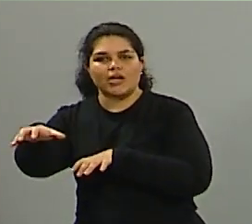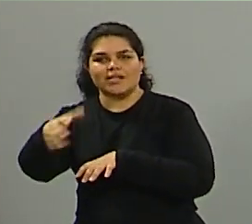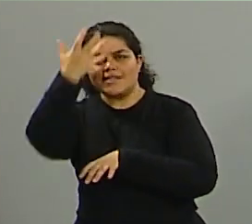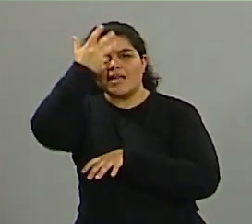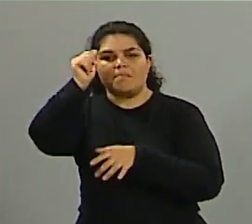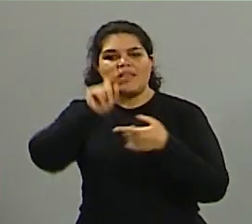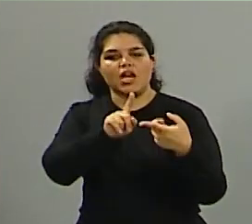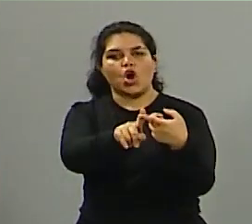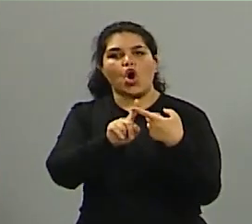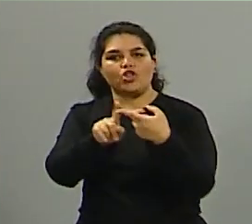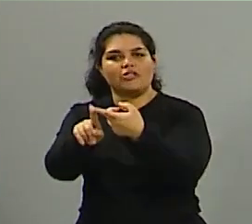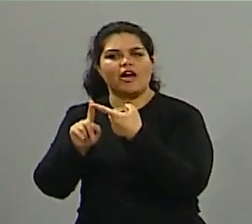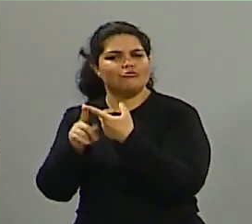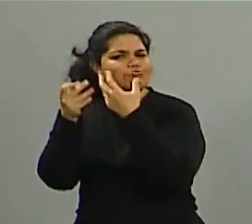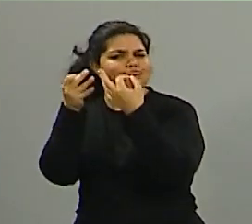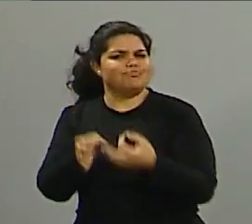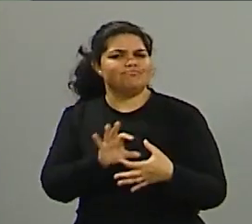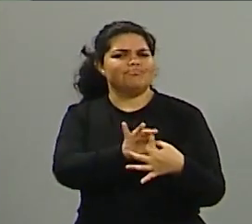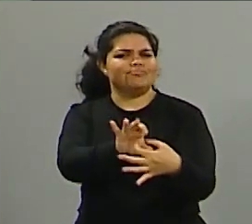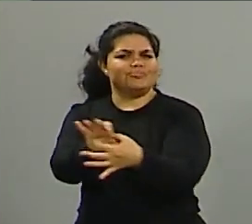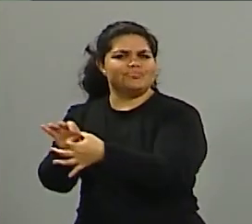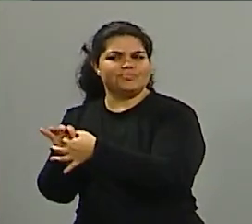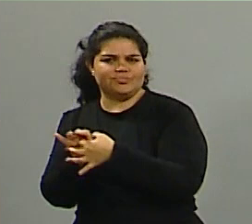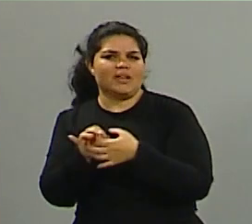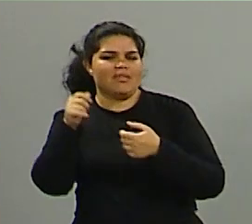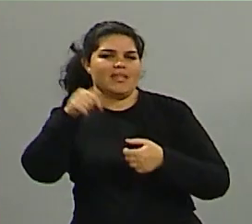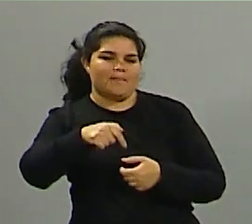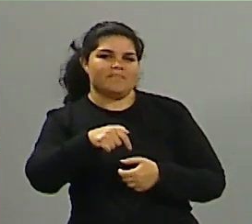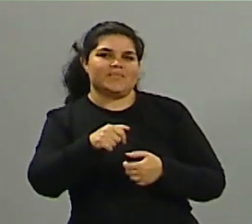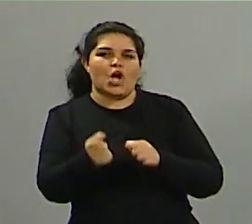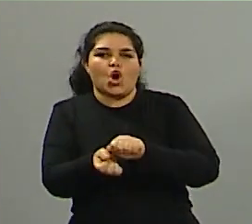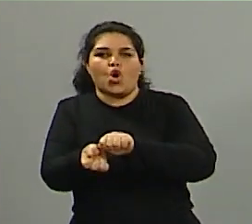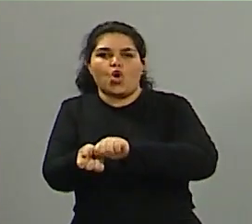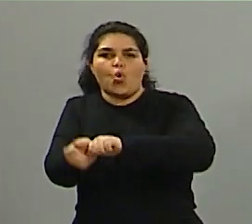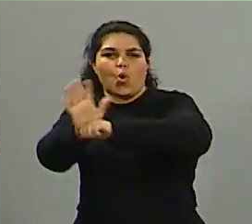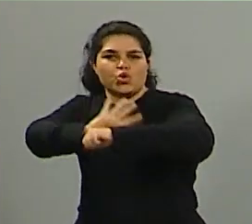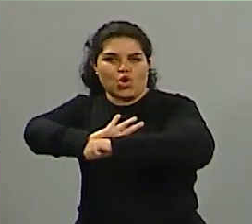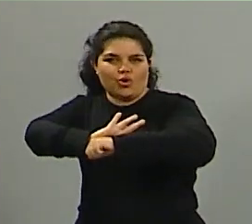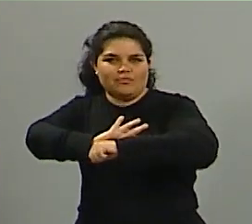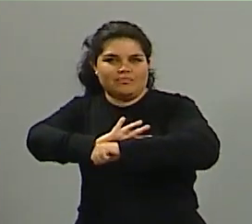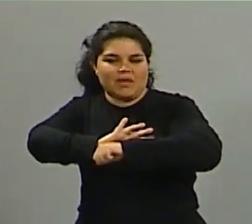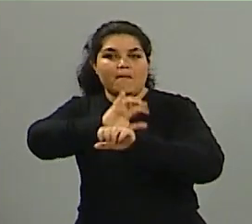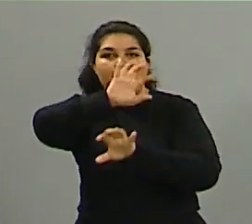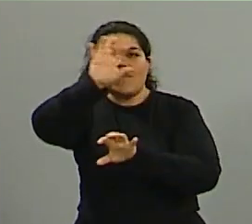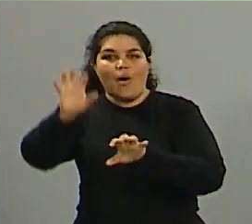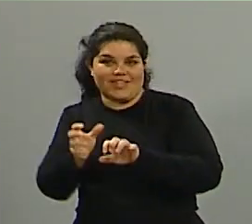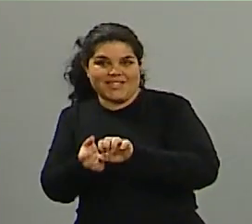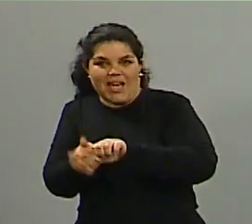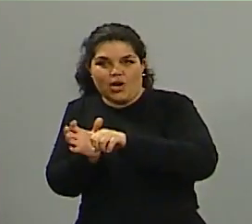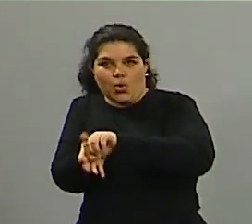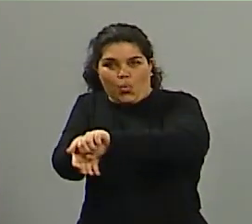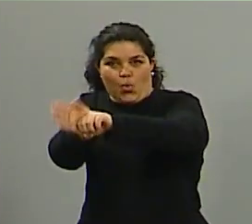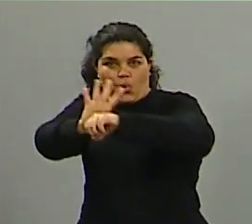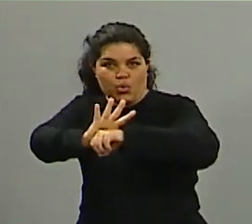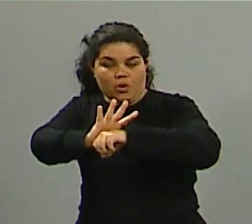de Cuyo, digo, mejor dicho, yo uno pienso en Mendoza, no, pero está bien. Cuyo, está bien. que eran estrategia, era una cuestión estratégica también. Pero